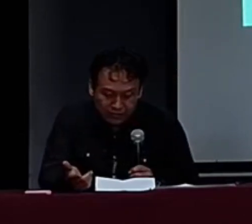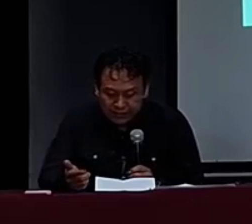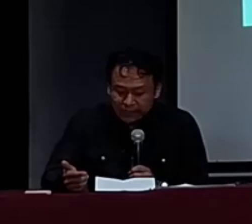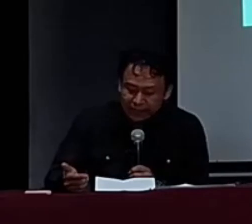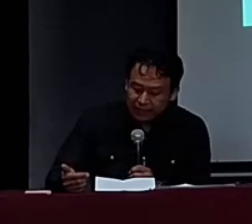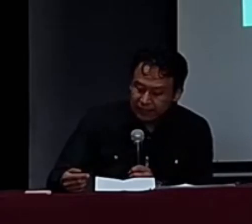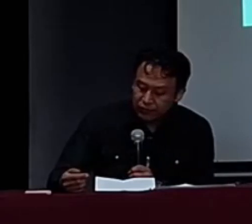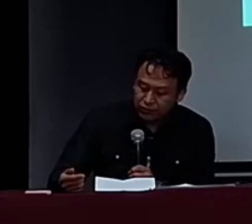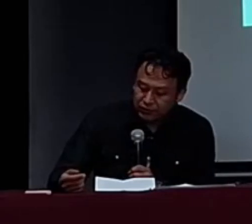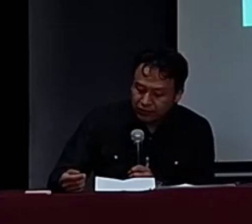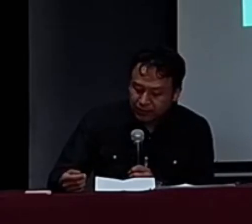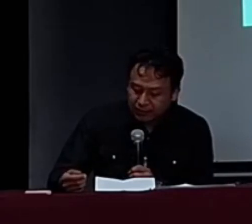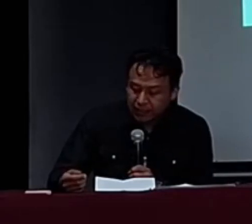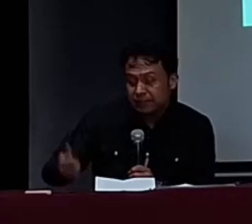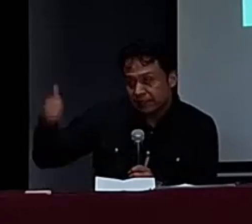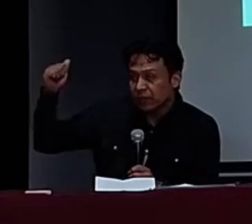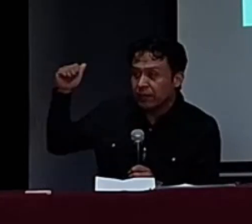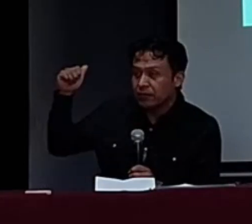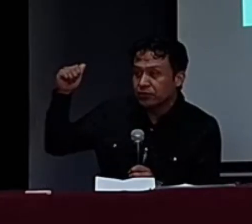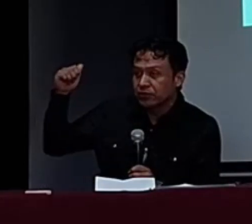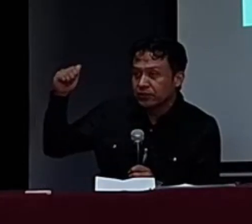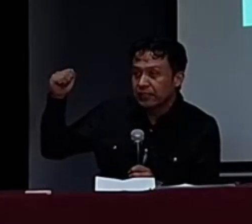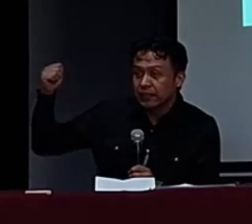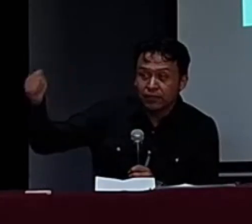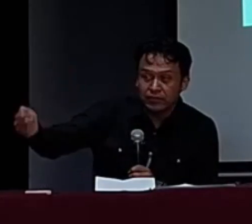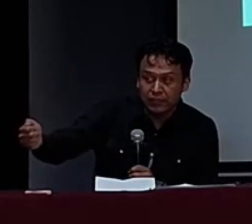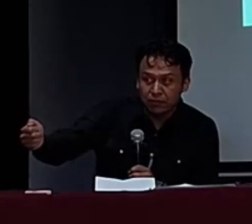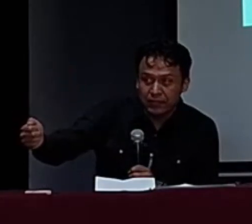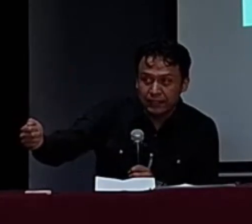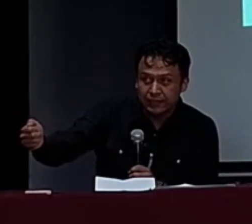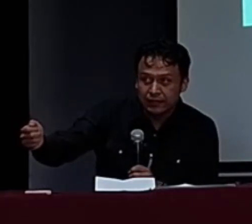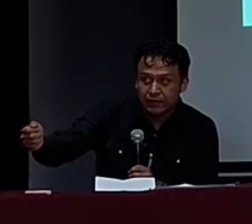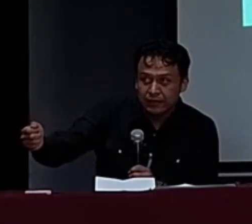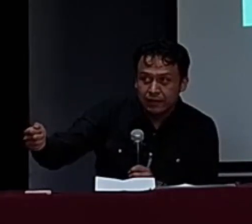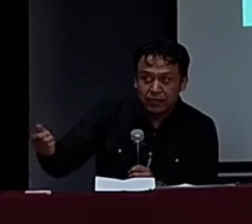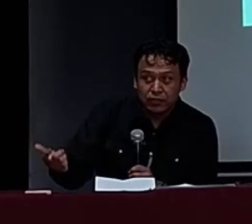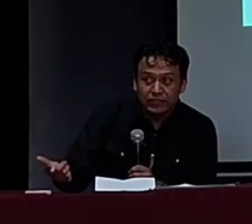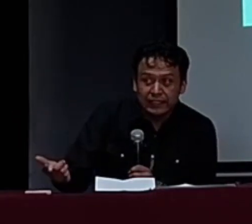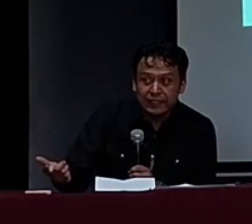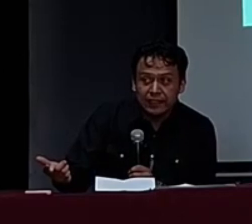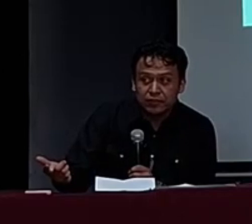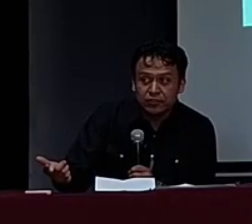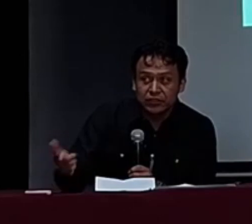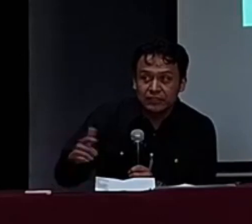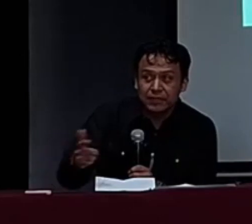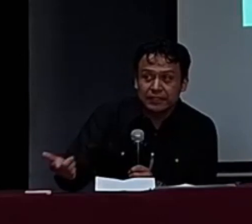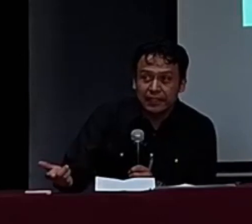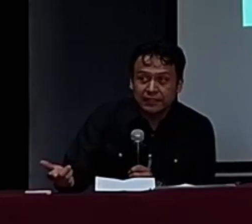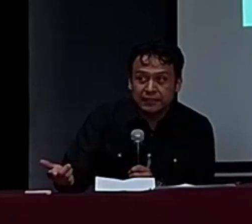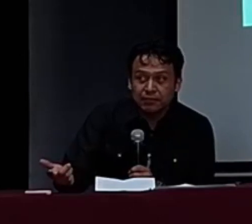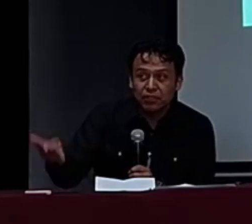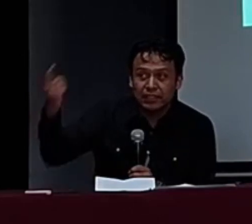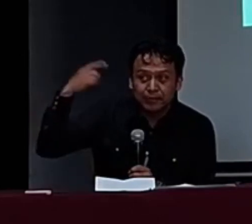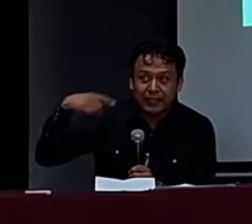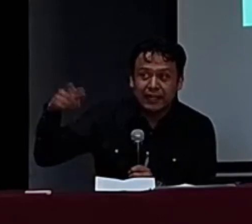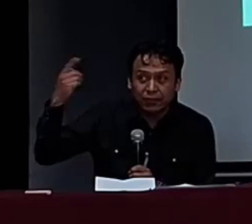voz, sin generar las condiciones materiales, que es lo que vimos, se le da voz a la compañera, pero no se generan las condiciones ni materiales